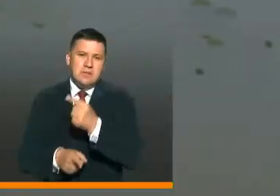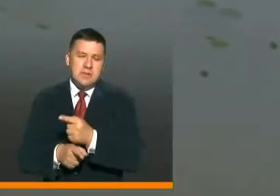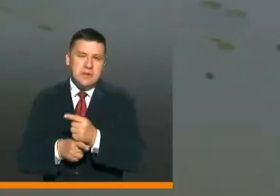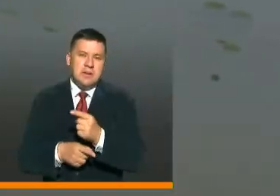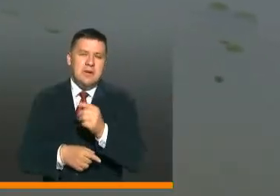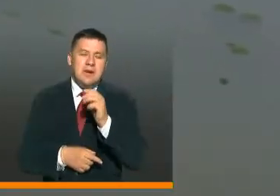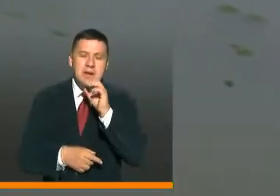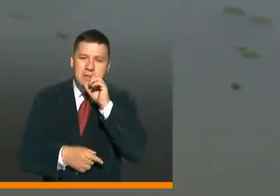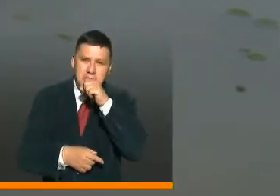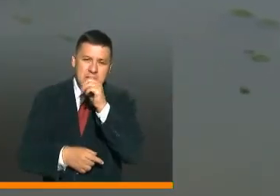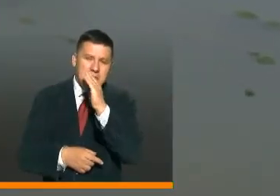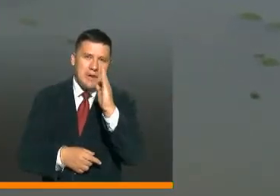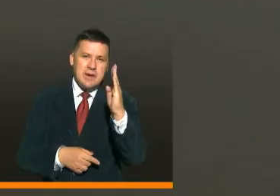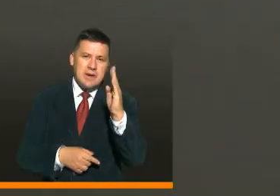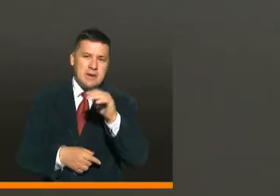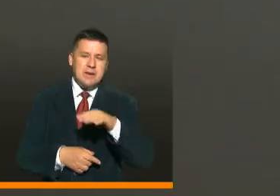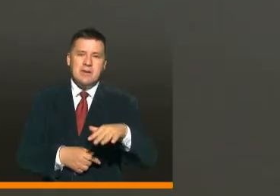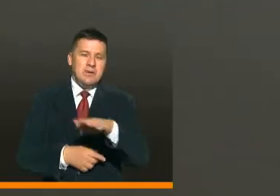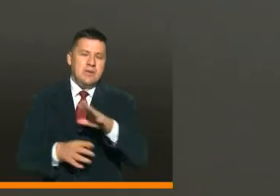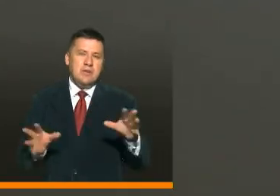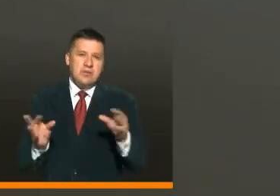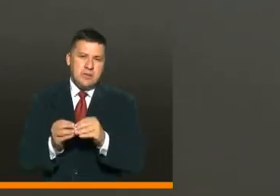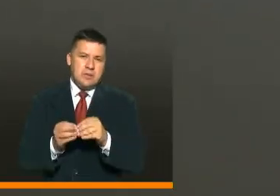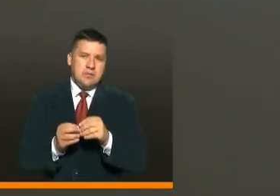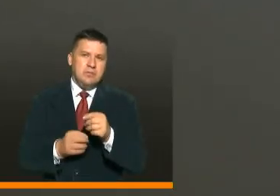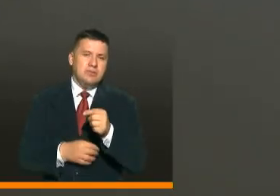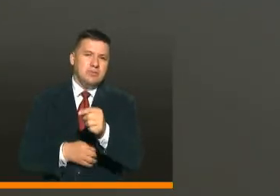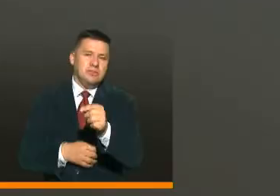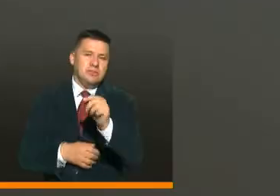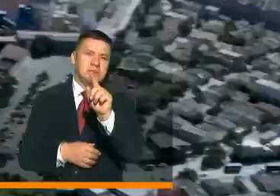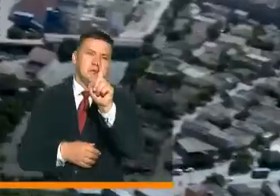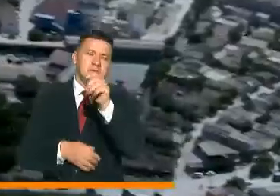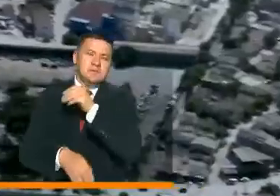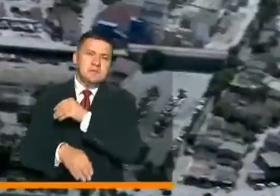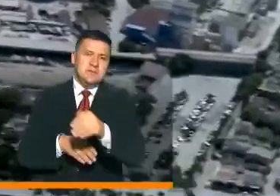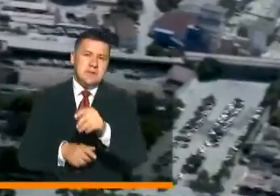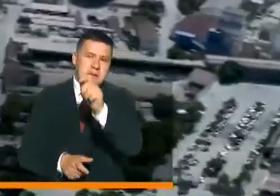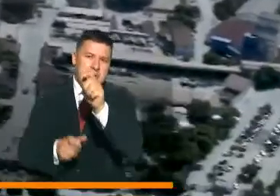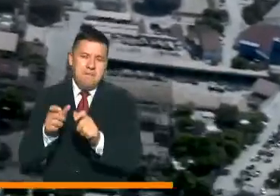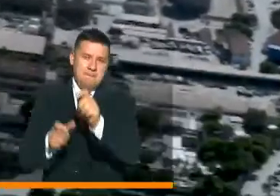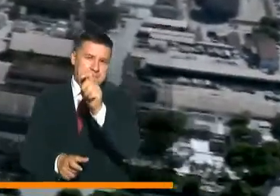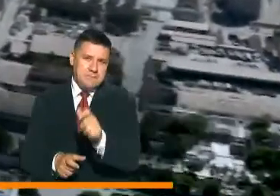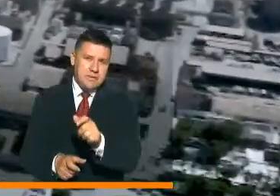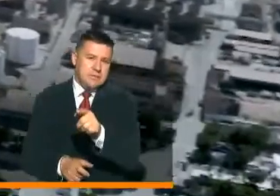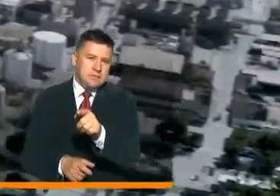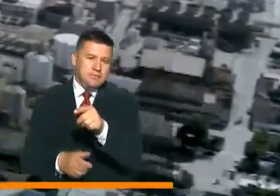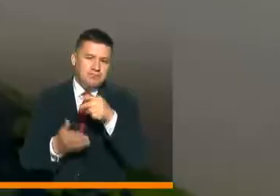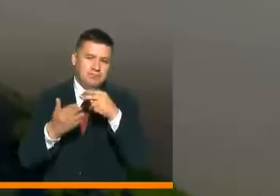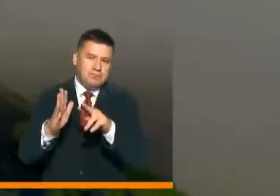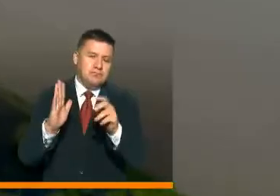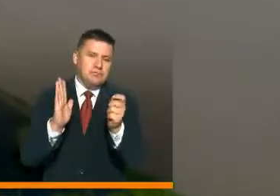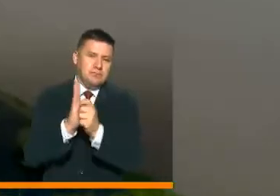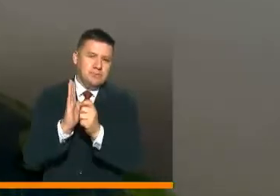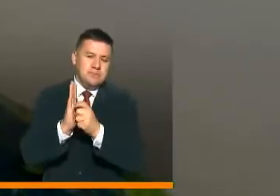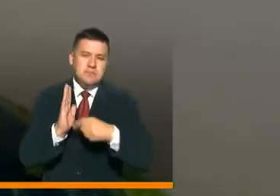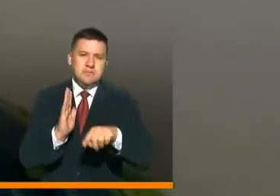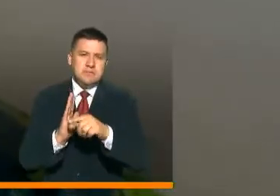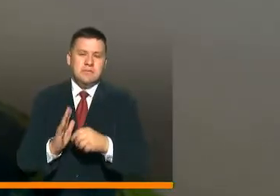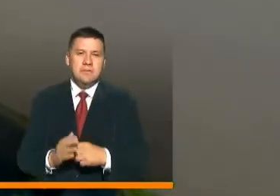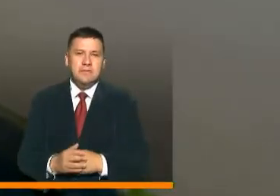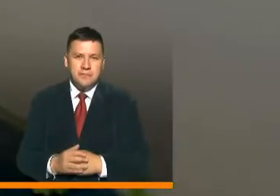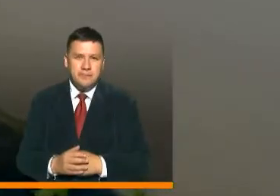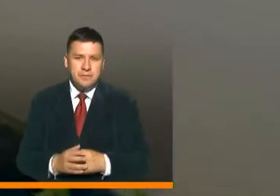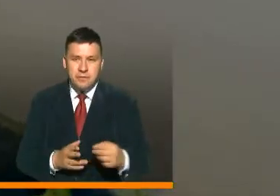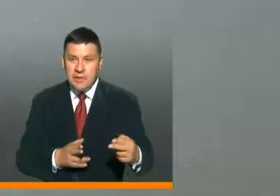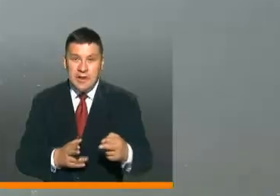entre Barranca Bermeja y Barranquilla. En total serán aproximadamente 6 millones de personas a los que las obras beneficiarán.